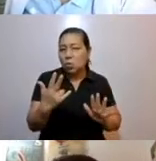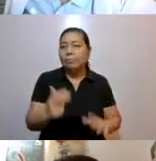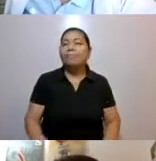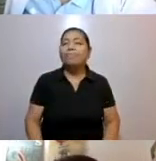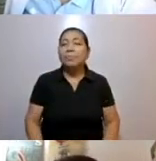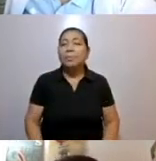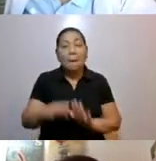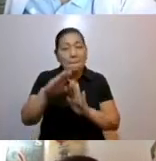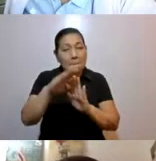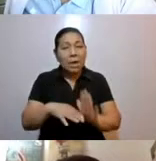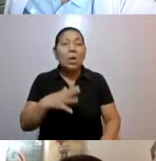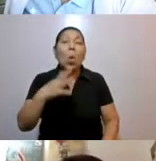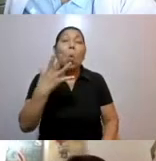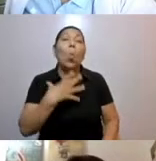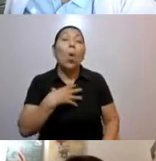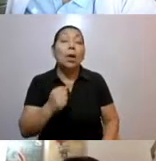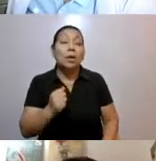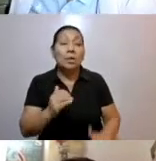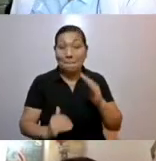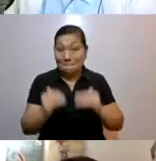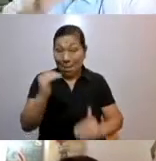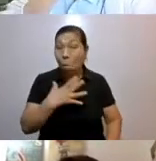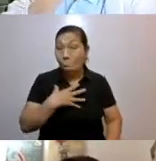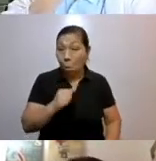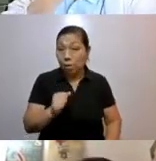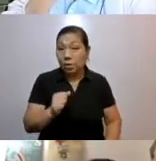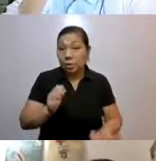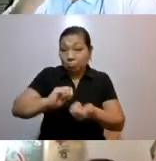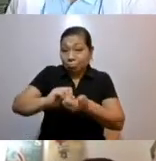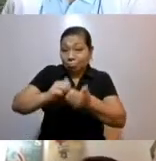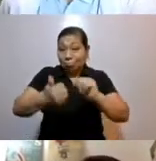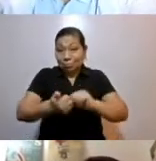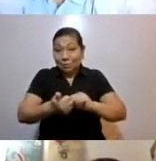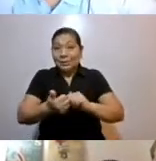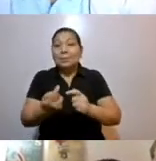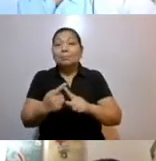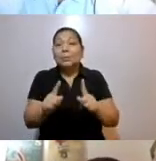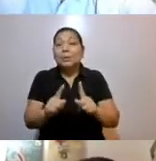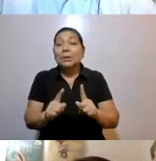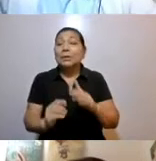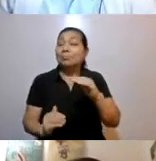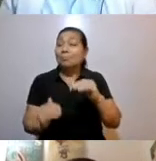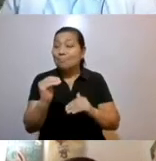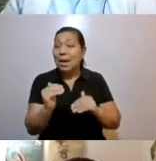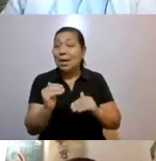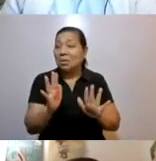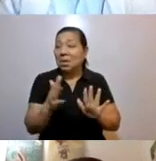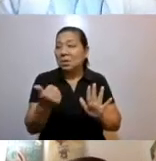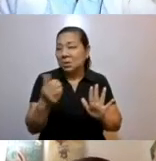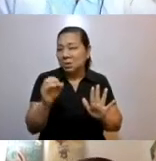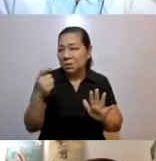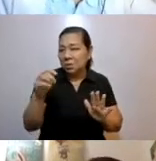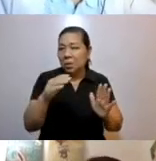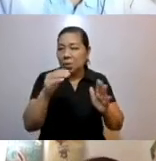14.8% en menores de 40. En mayores de 40 esto se invierte. Los orgánicos tienen más, ¿no?, casi el 60%,